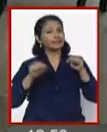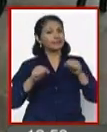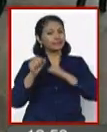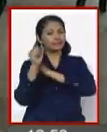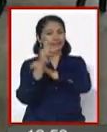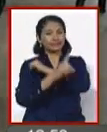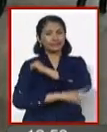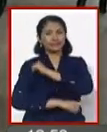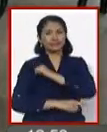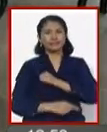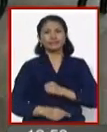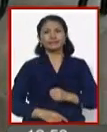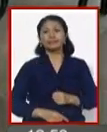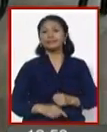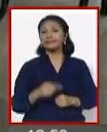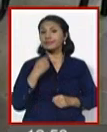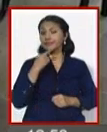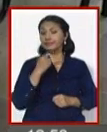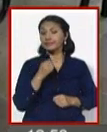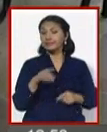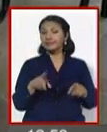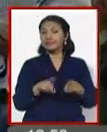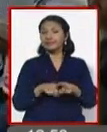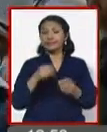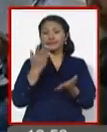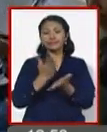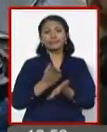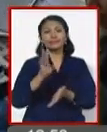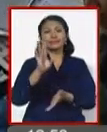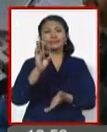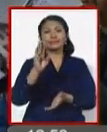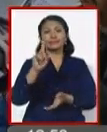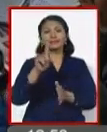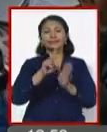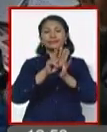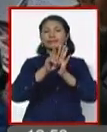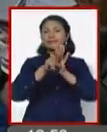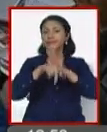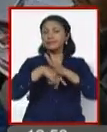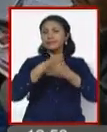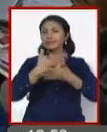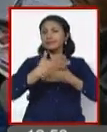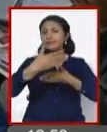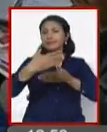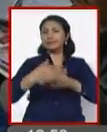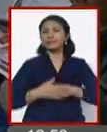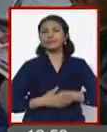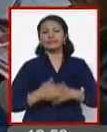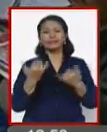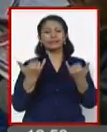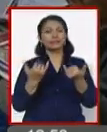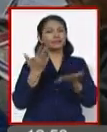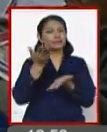ser sancionados. Por su parte, ellos no descartan el paro de 72 horas en los próximos días. Es un paro que igual ha